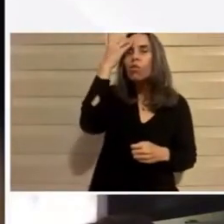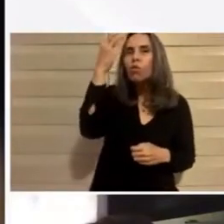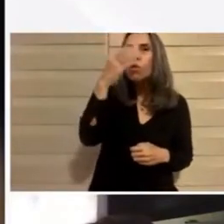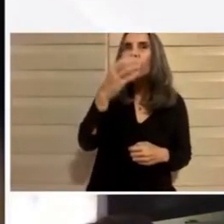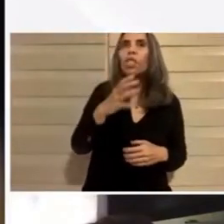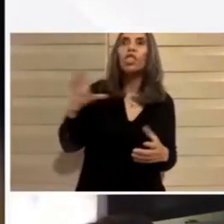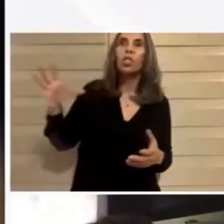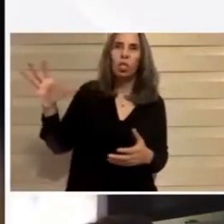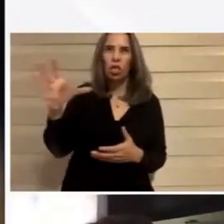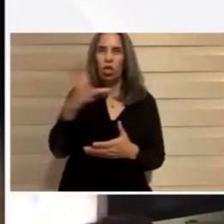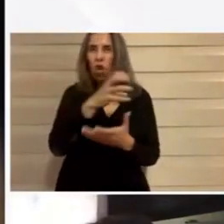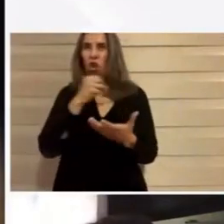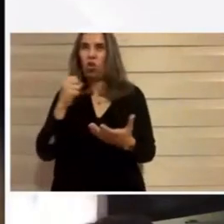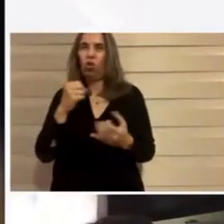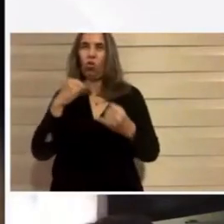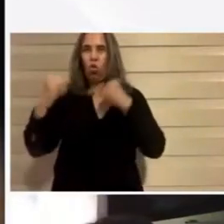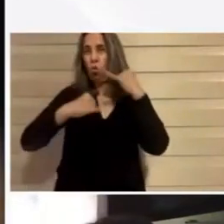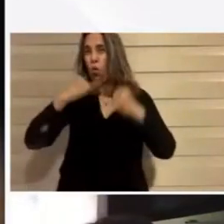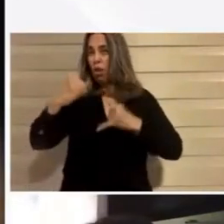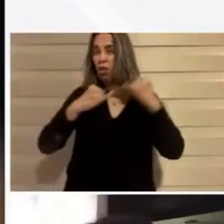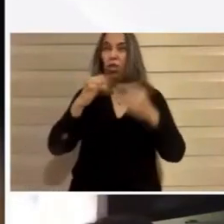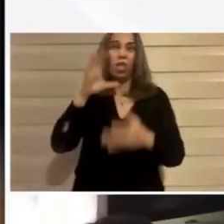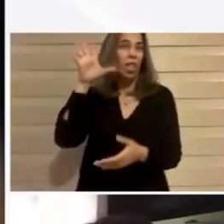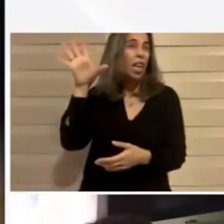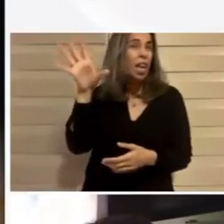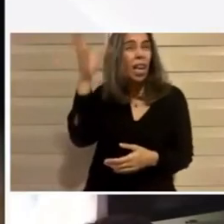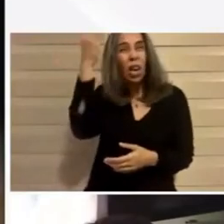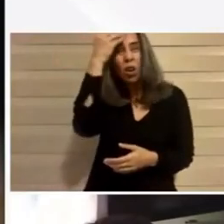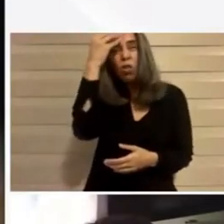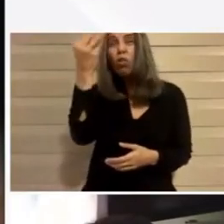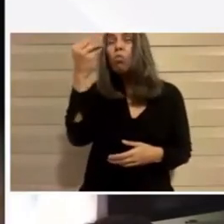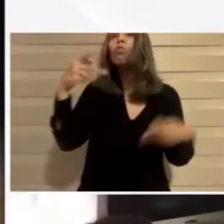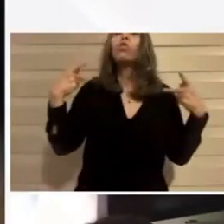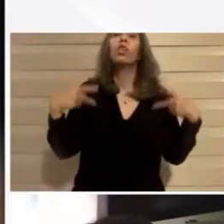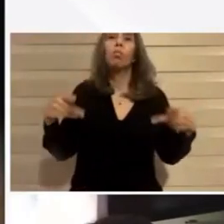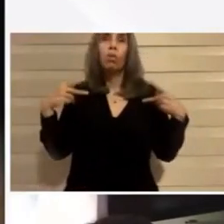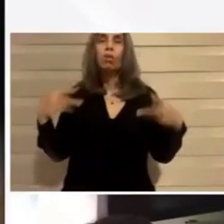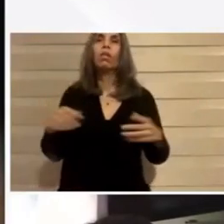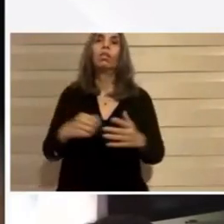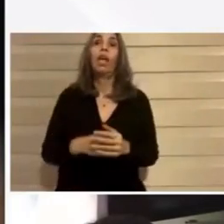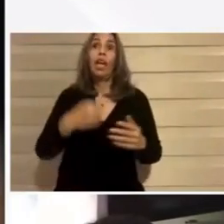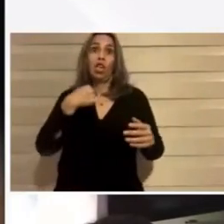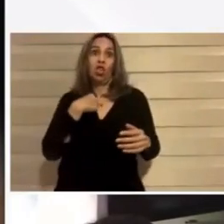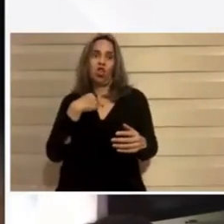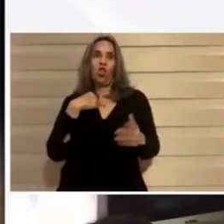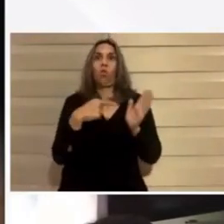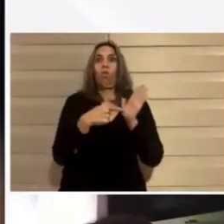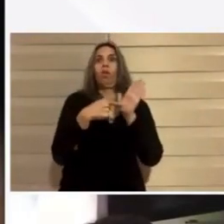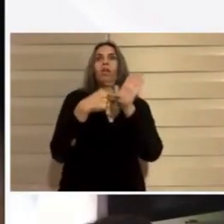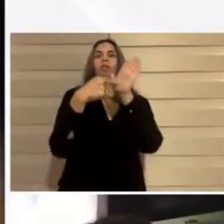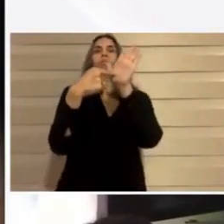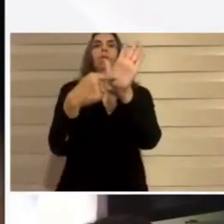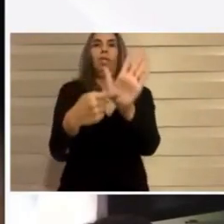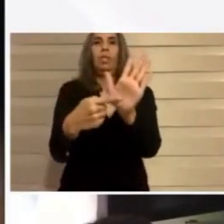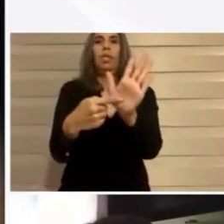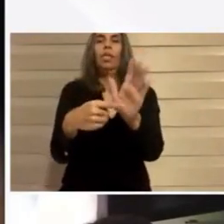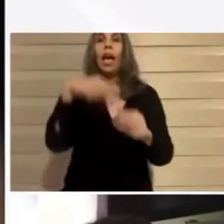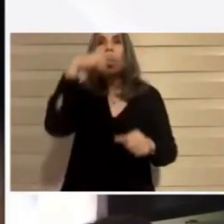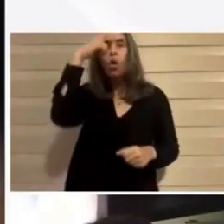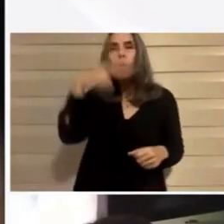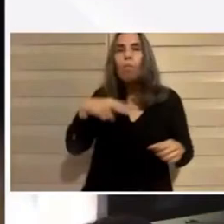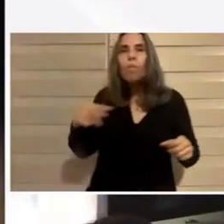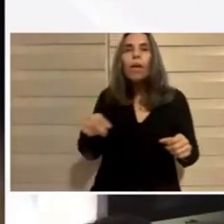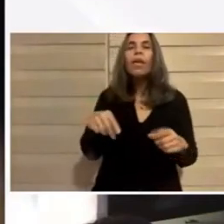campeona nacional, subcampeona norteamericana, he representado a México en los Panamericanos de Colombia y Costa Rica y tengo el título de